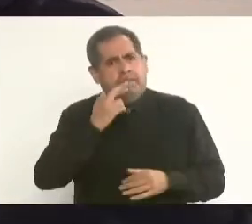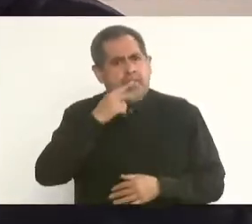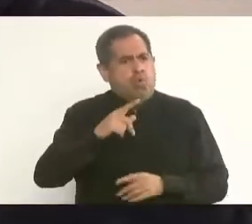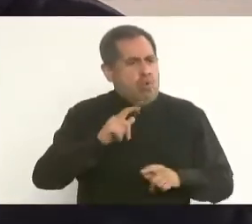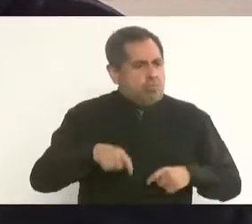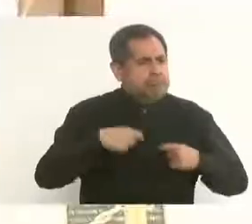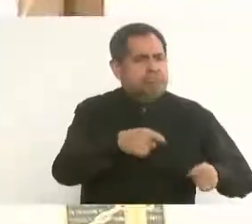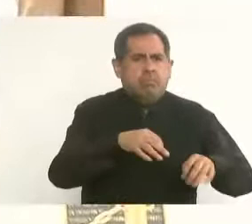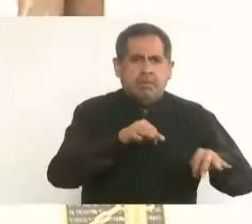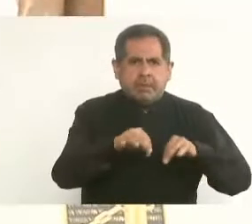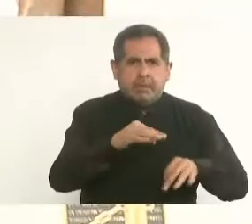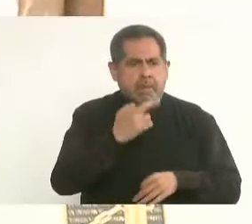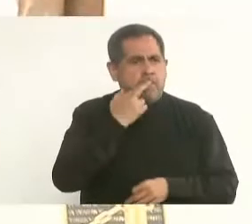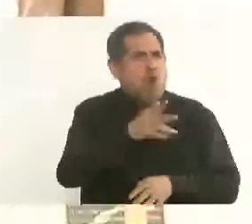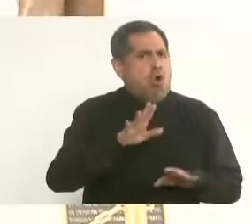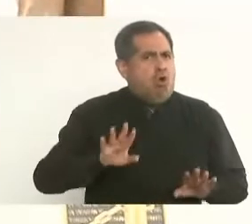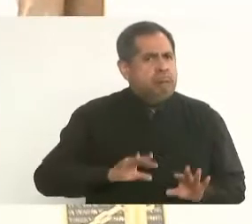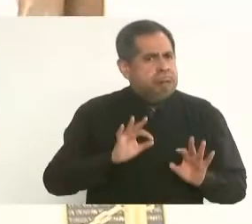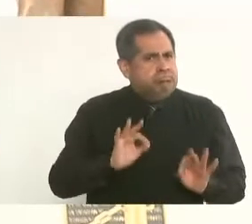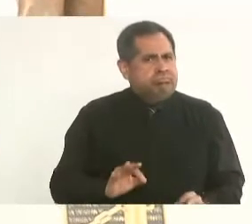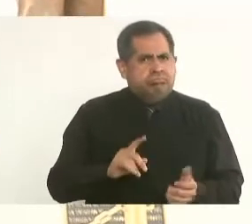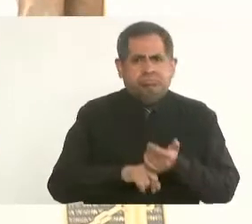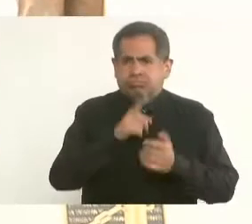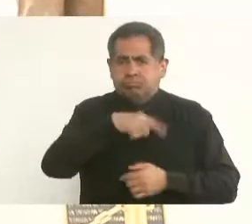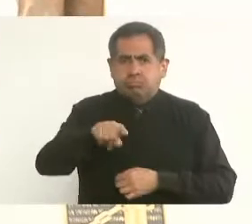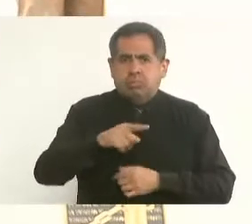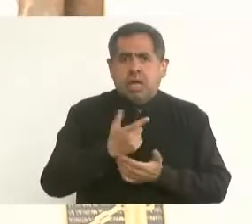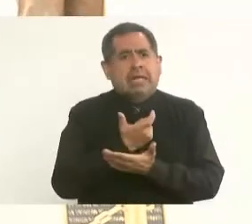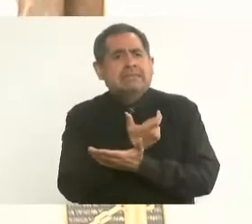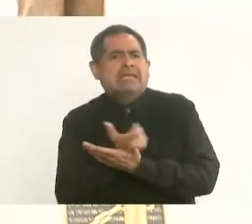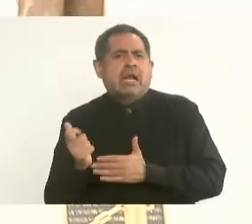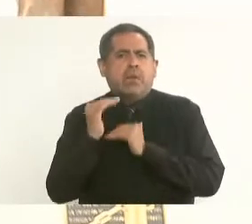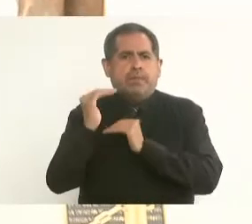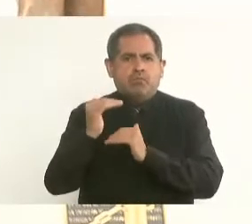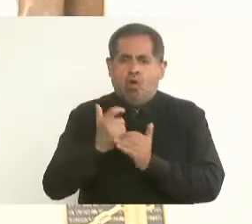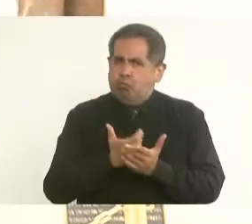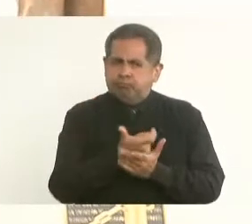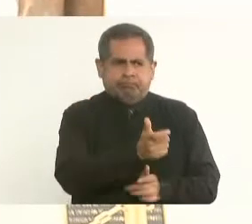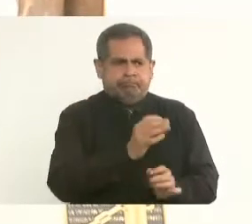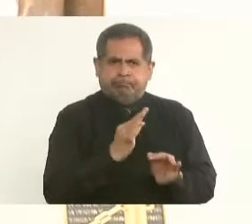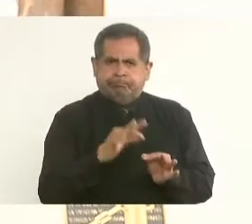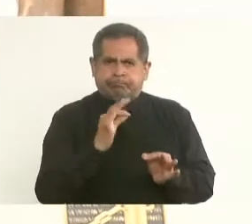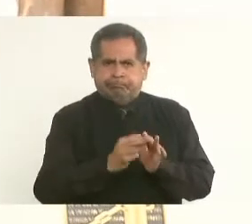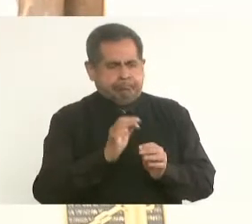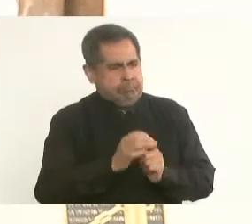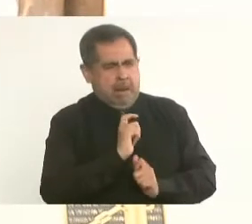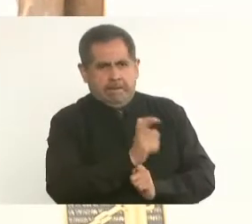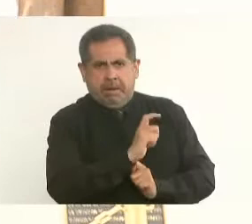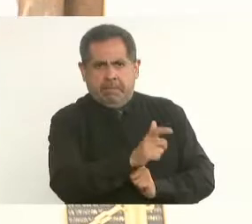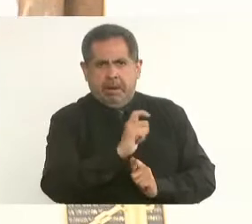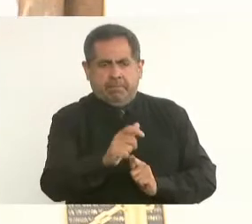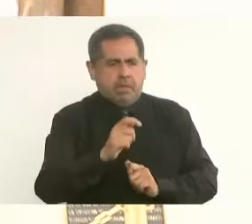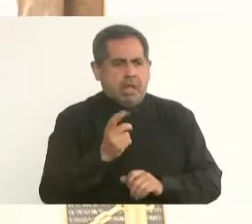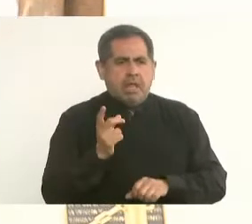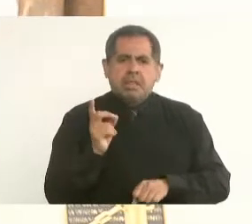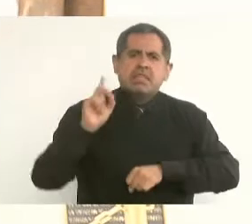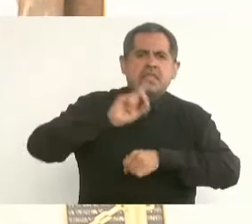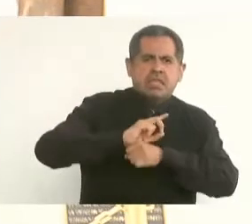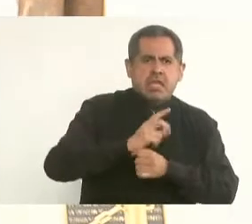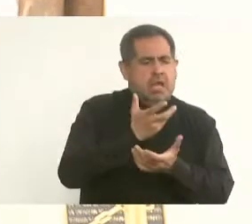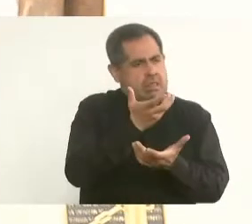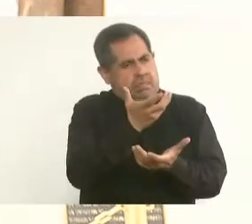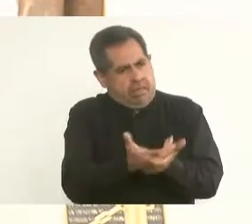laborales, se estableció el salario mínimo, el día de descanso